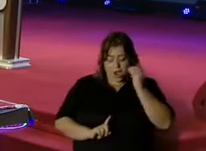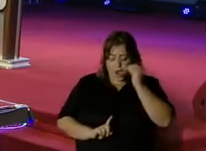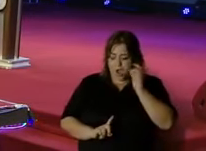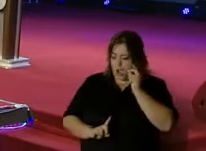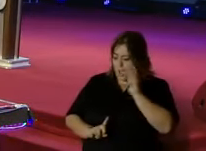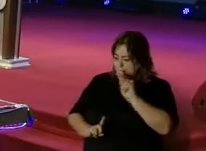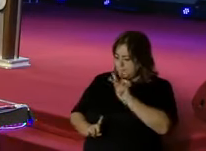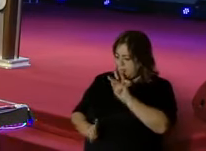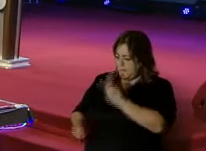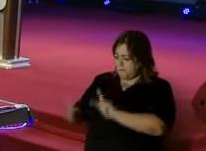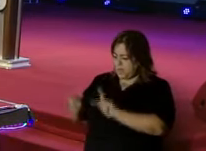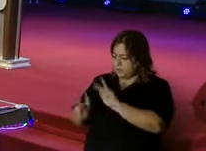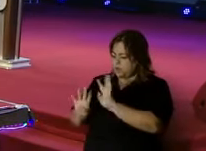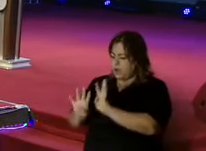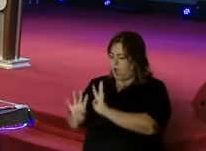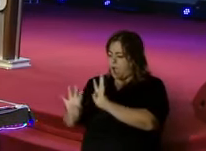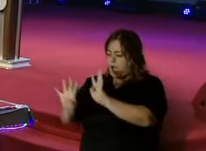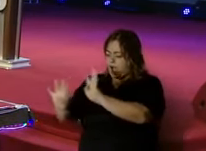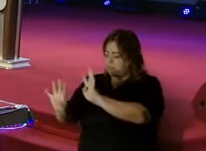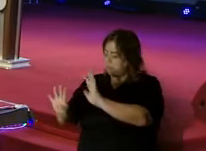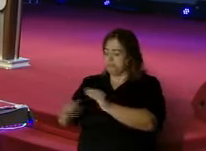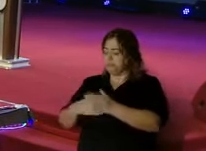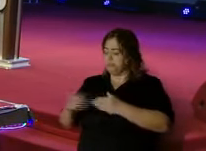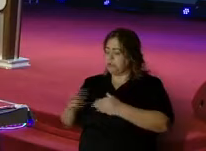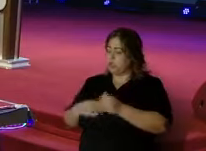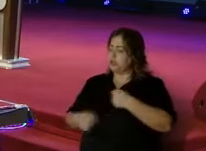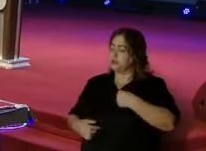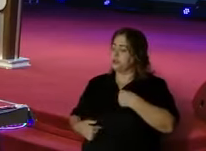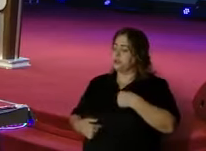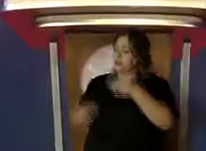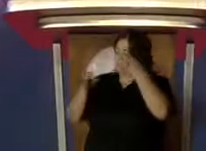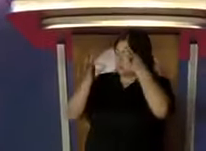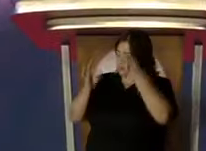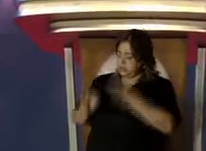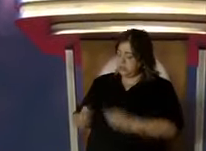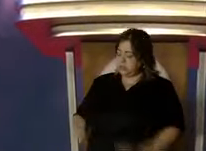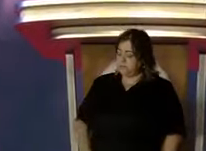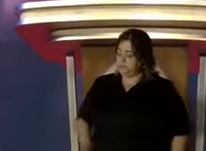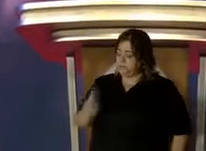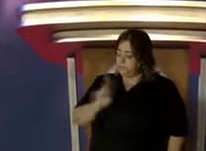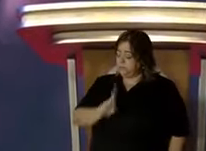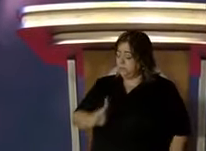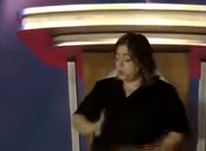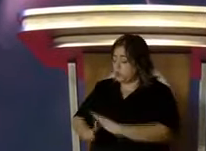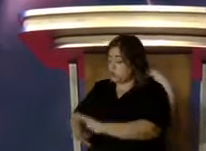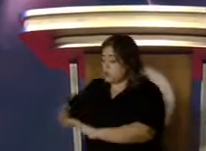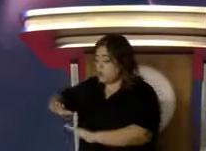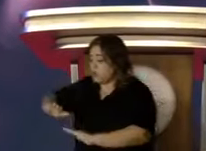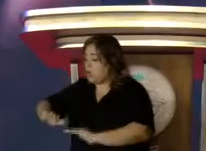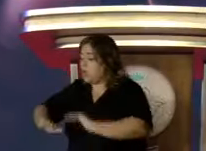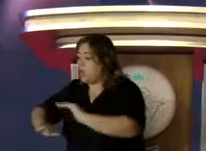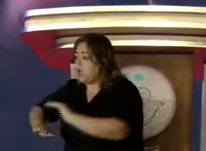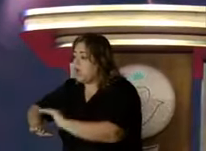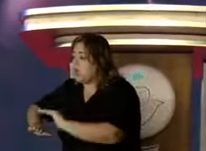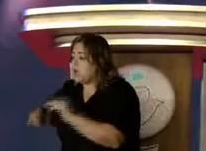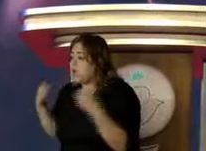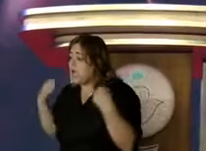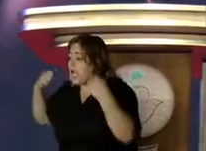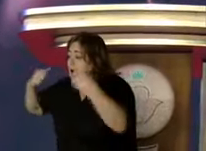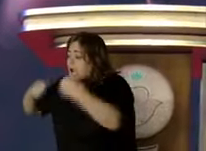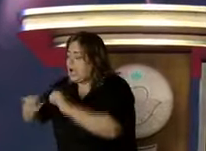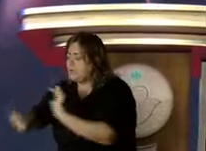Pero aún así, ella tomó una decisión. Dios no trabaja con los indecisos,